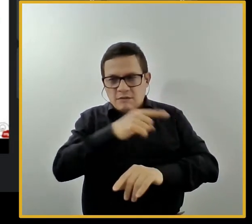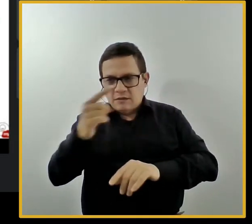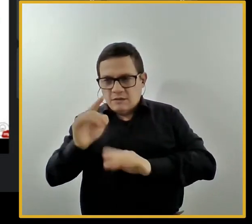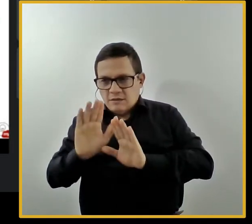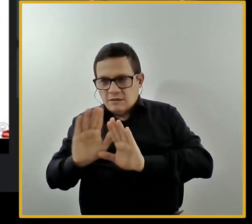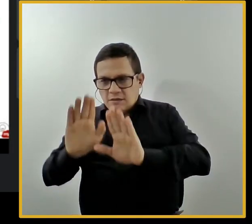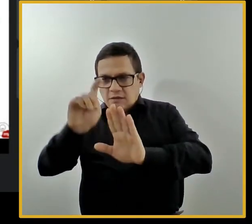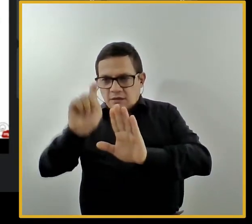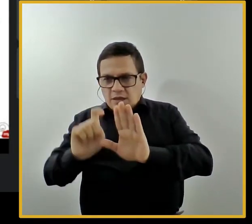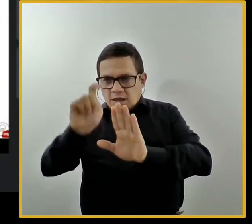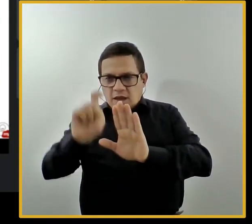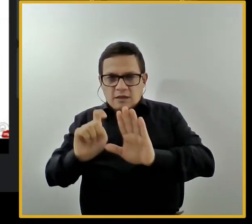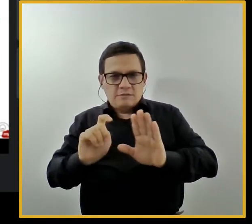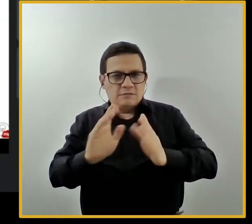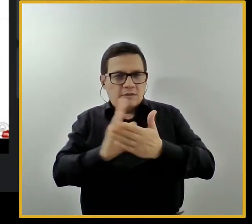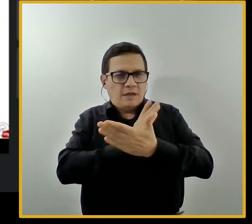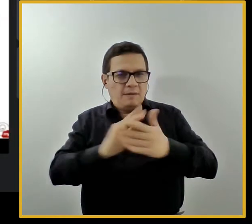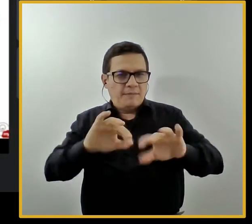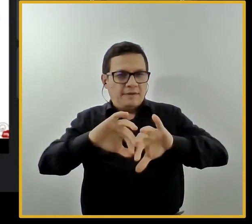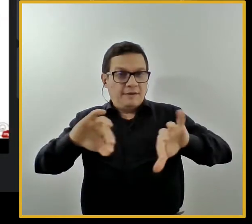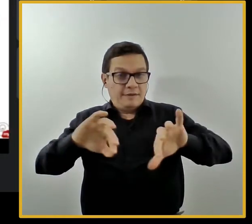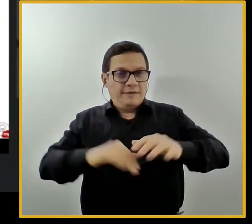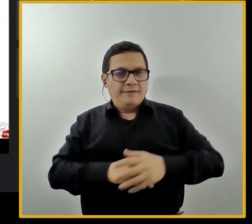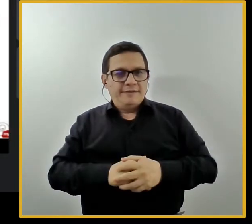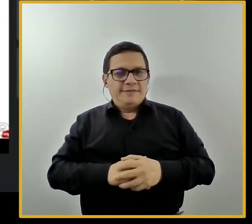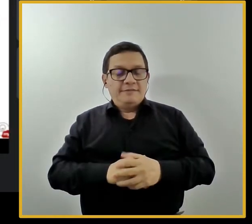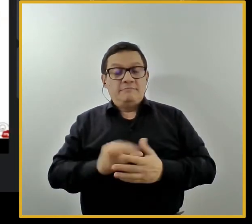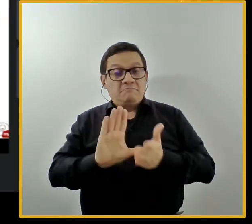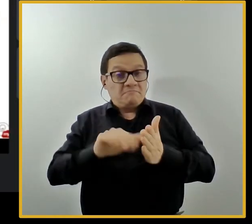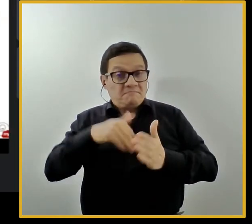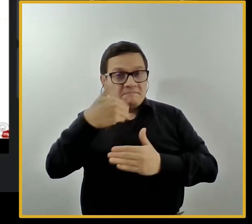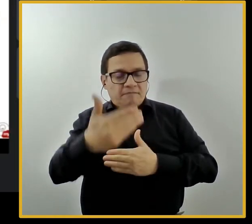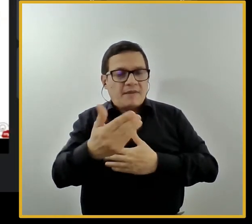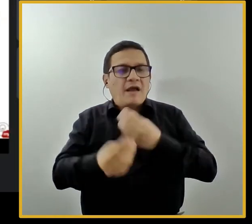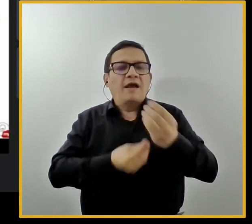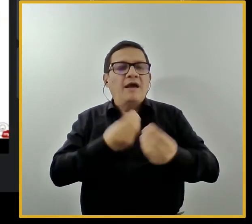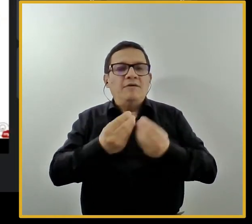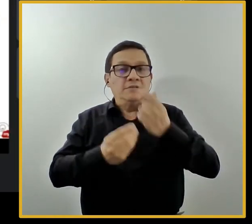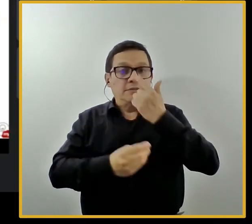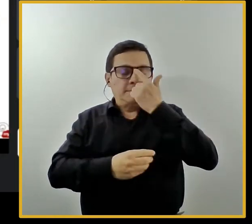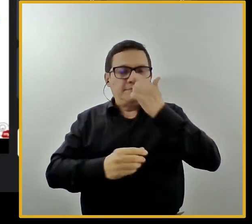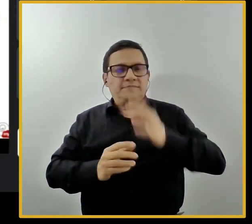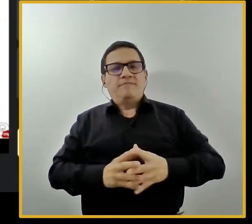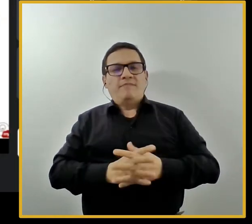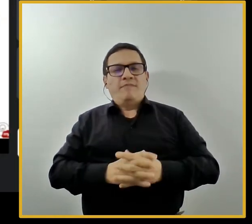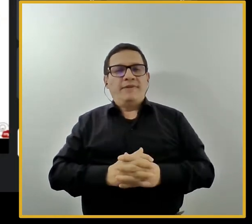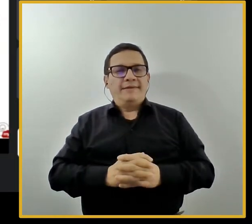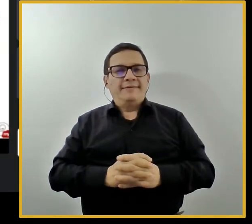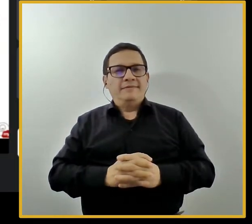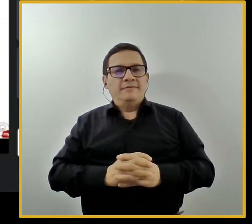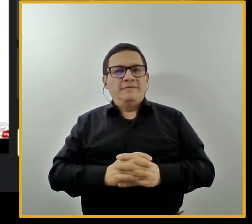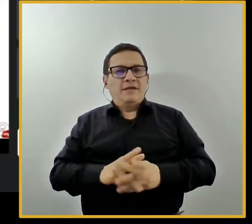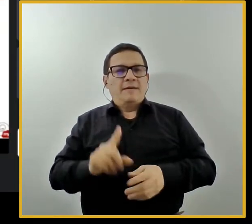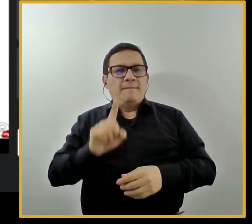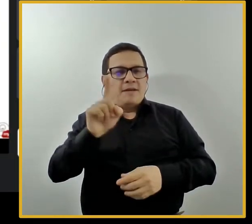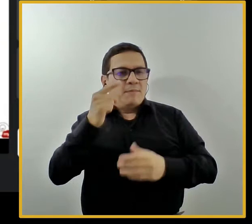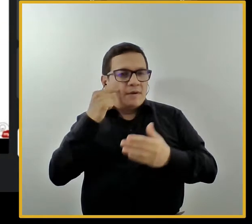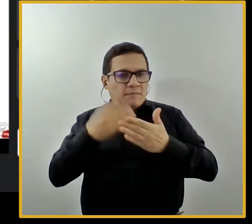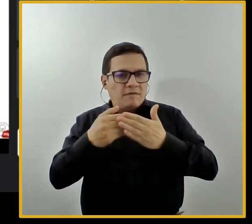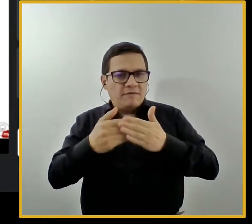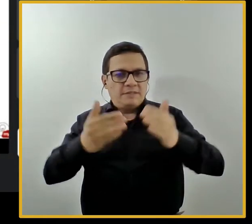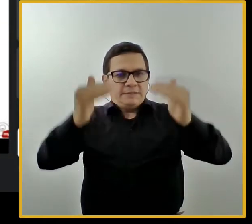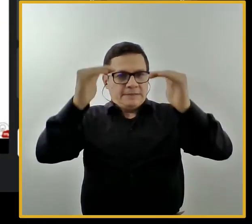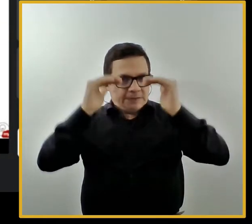las x. Luego de esto, lo que nosotros hacemos es, como